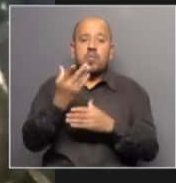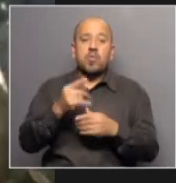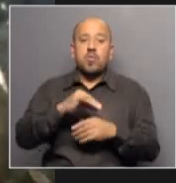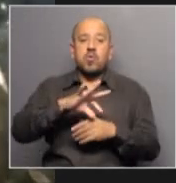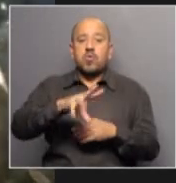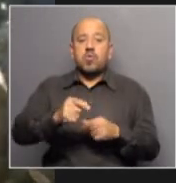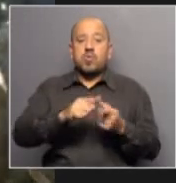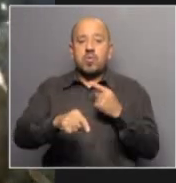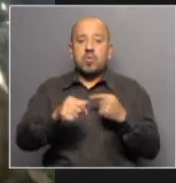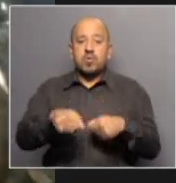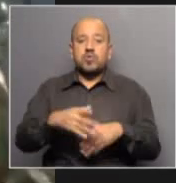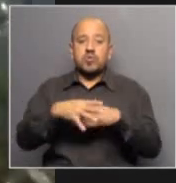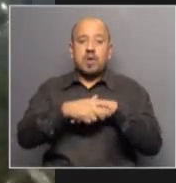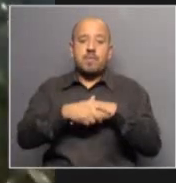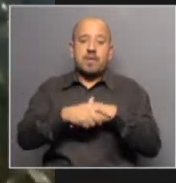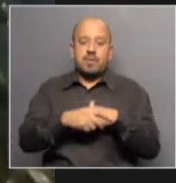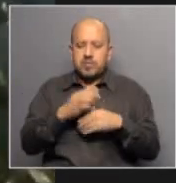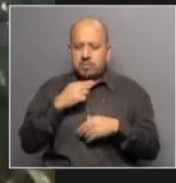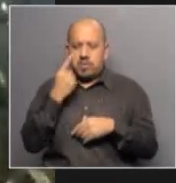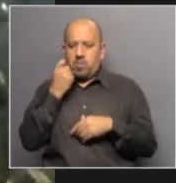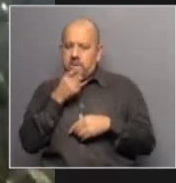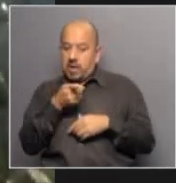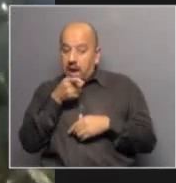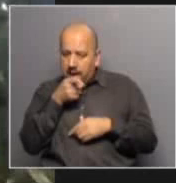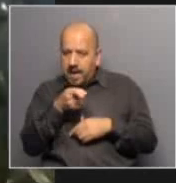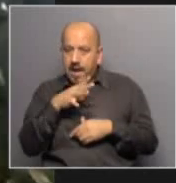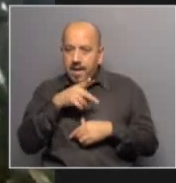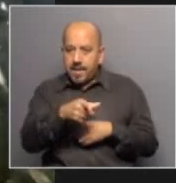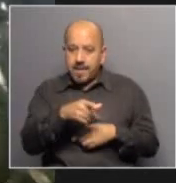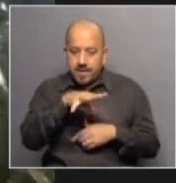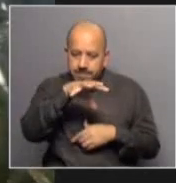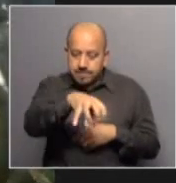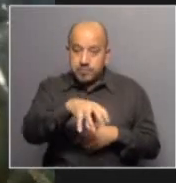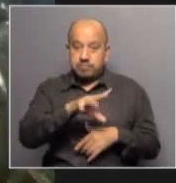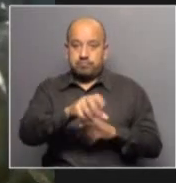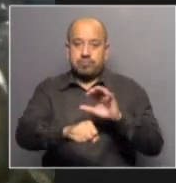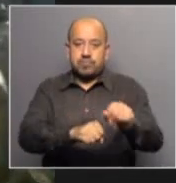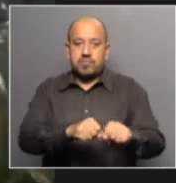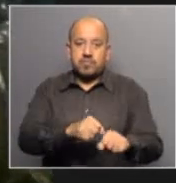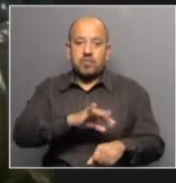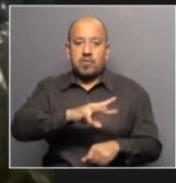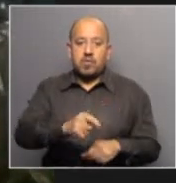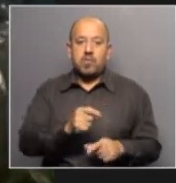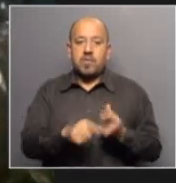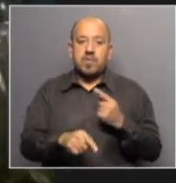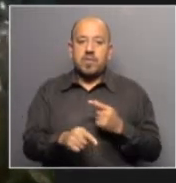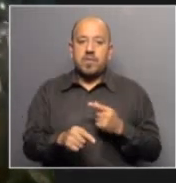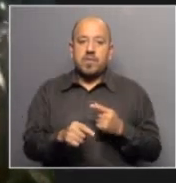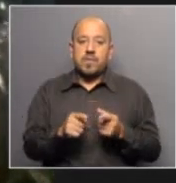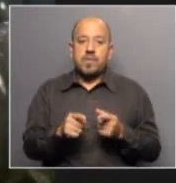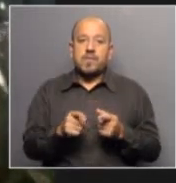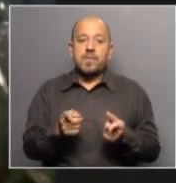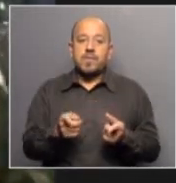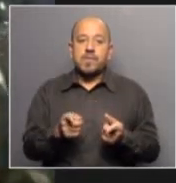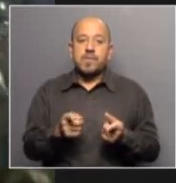ubico un cultivo y soy amigo de lo ajeno, voy a tratar de hacerme de esa materia vegetal que evidentemente en el mercado negro sale